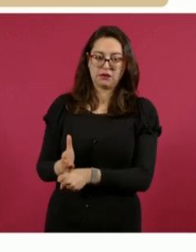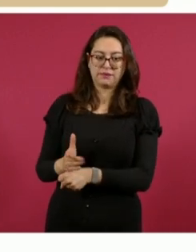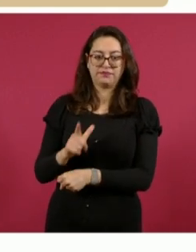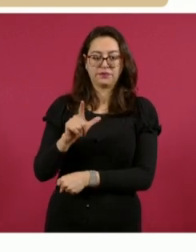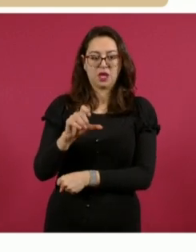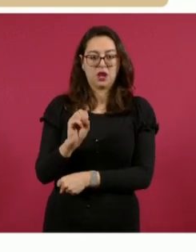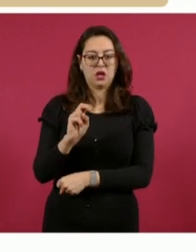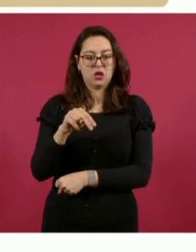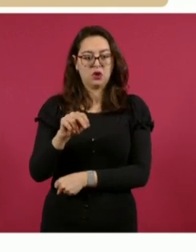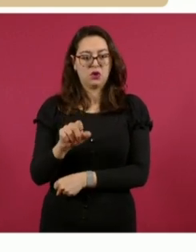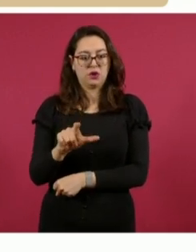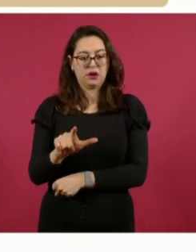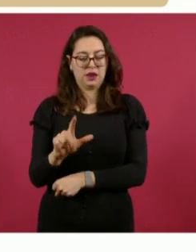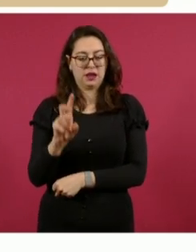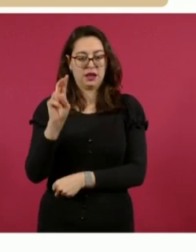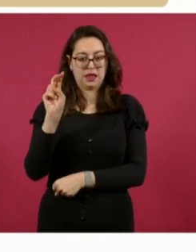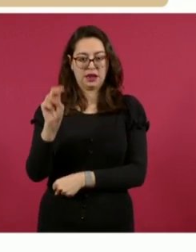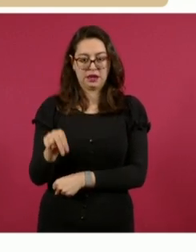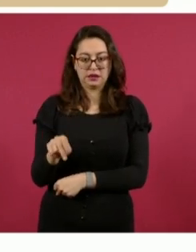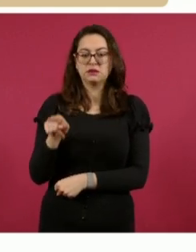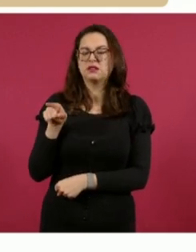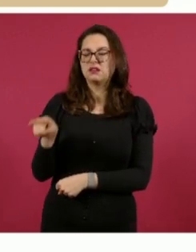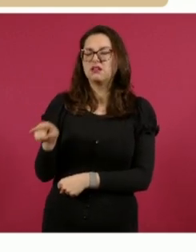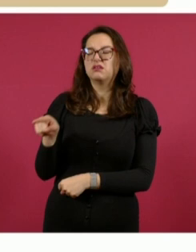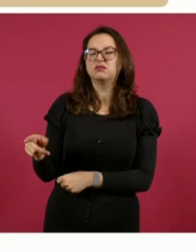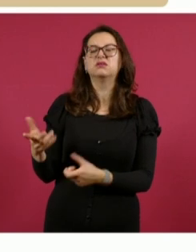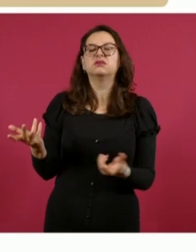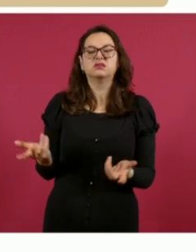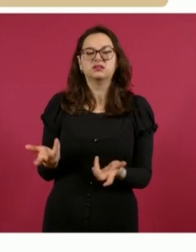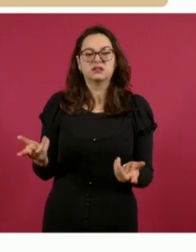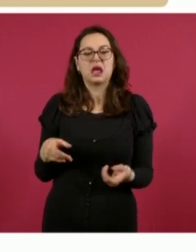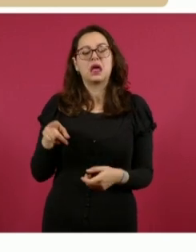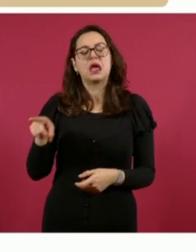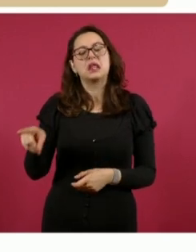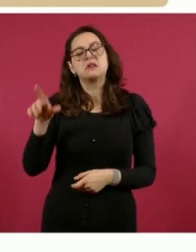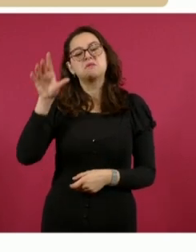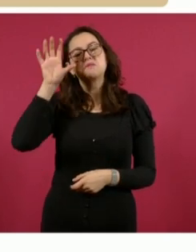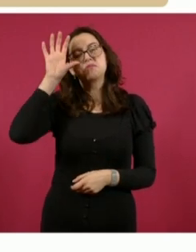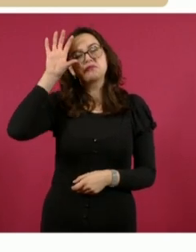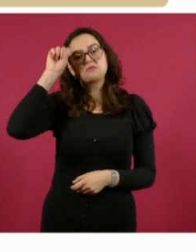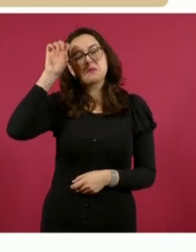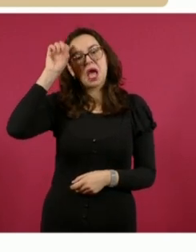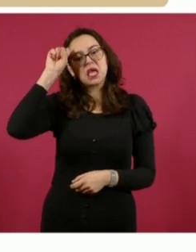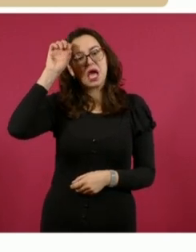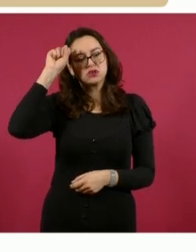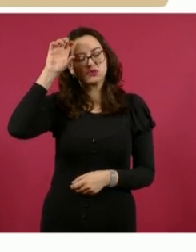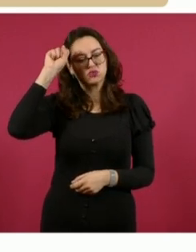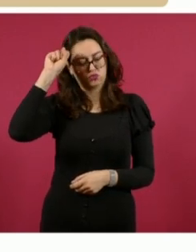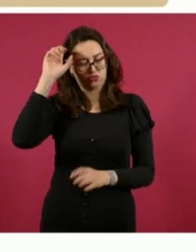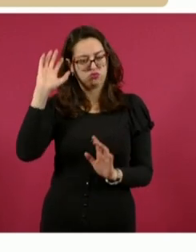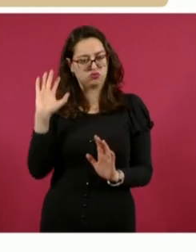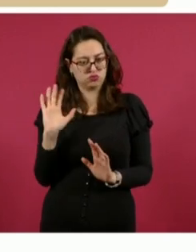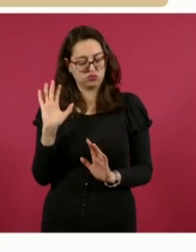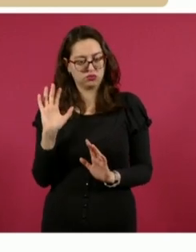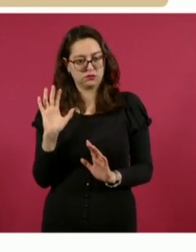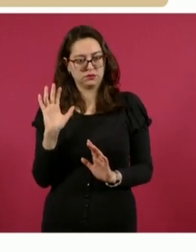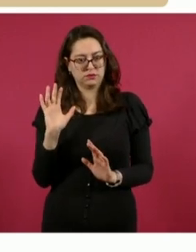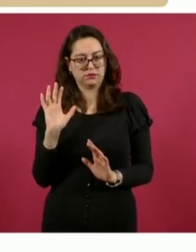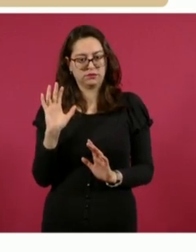el Pistachón, su oficio era payaso en los rodeos, fue